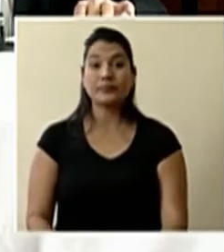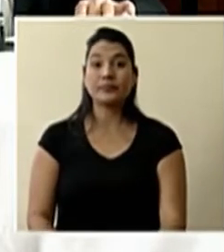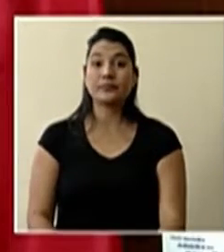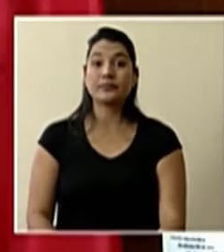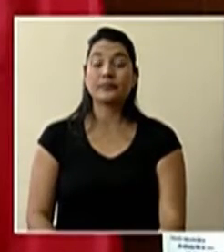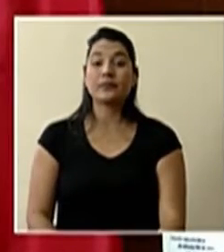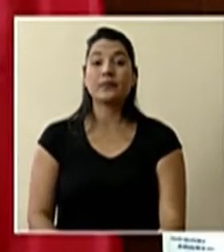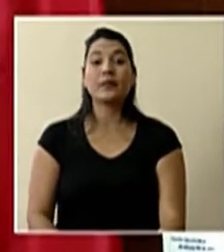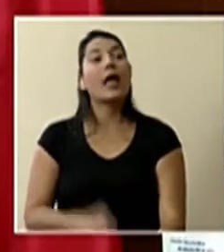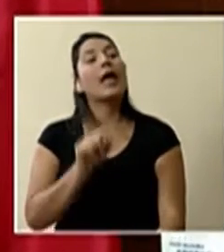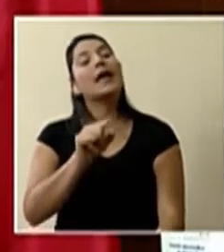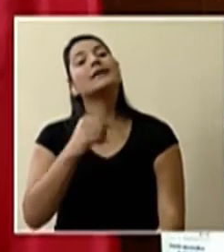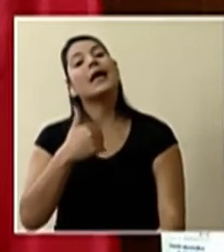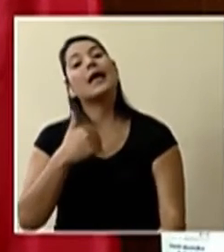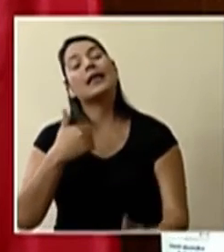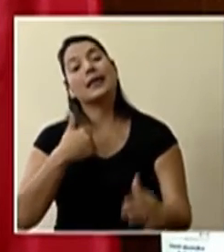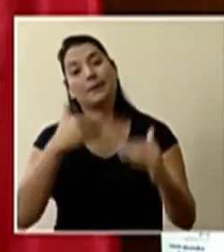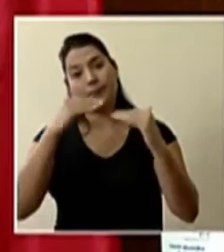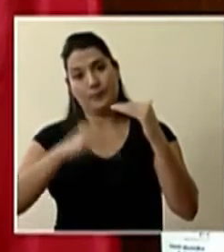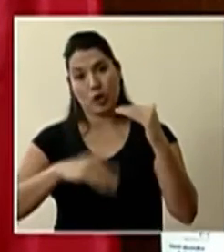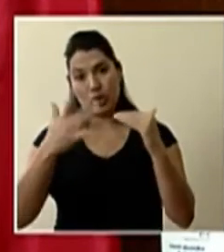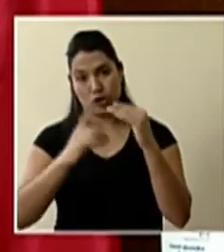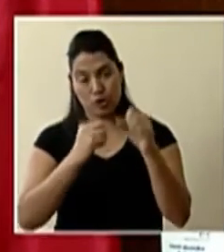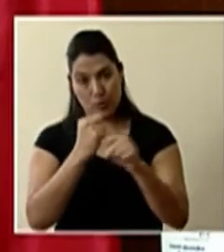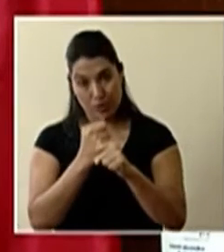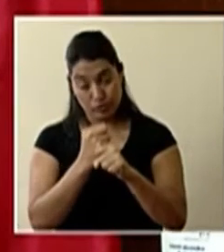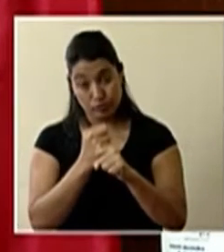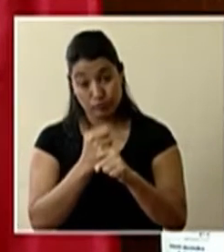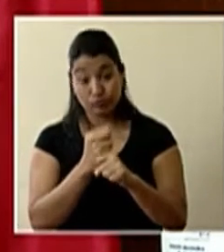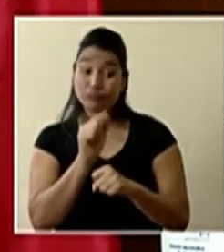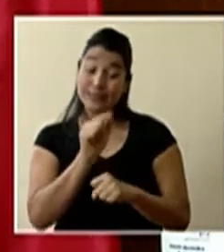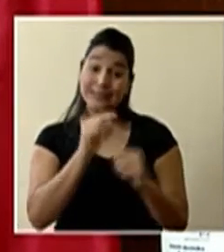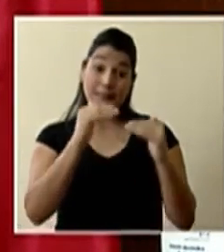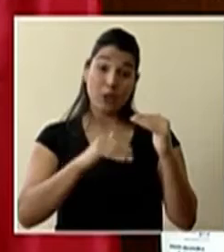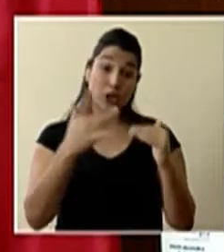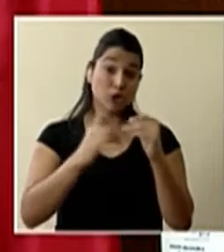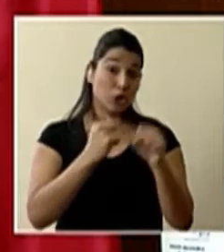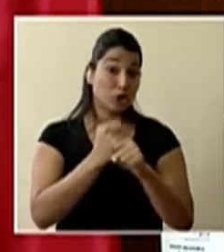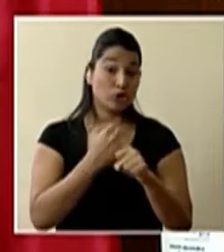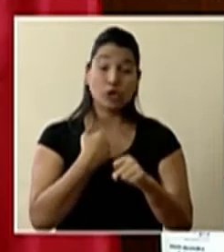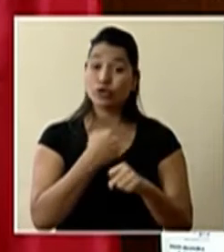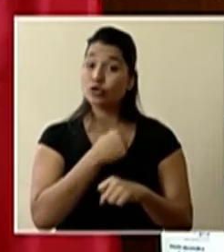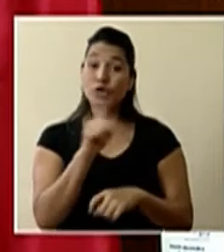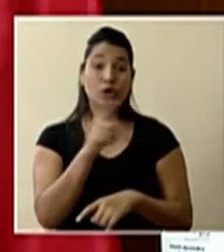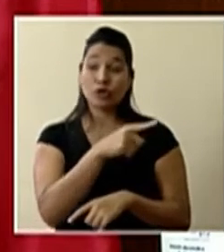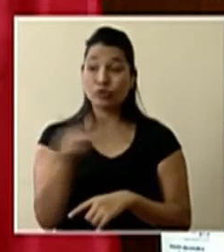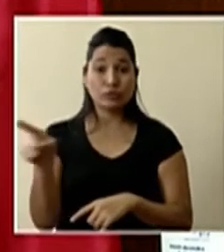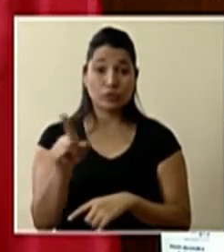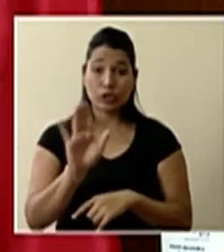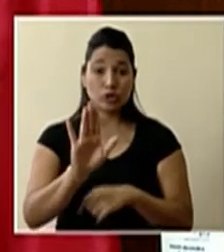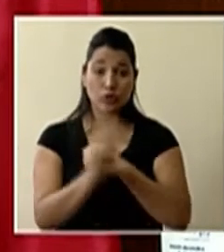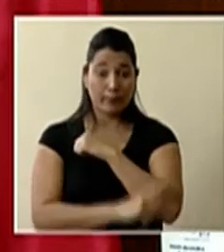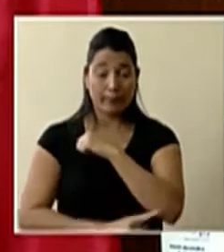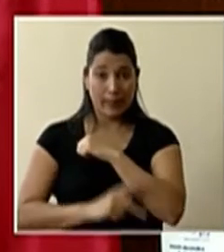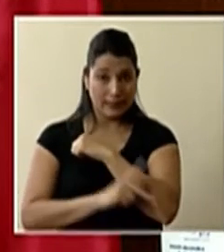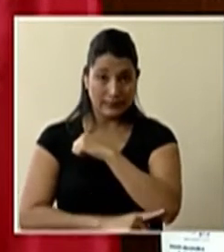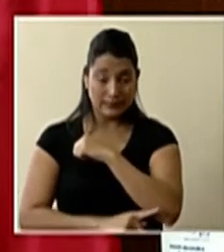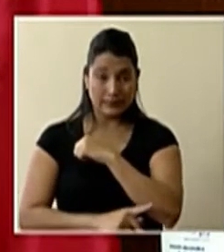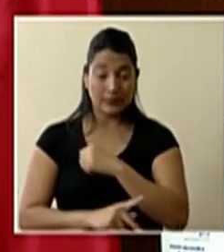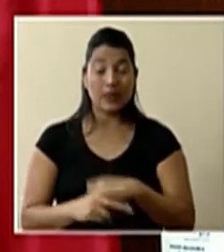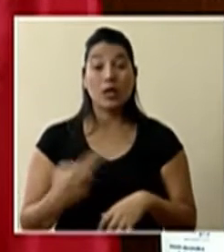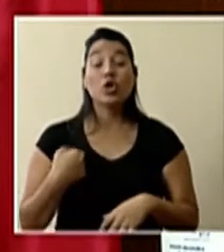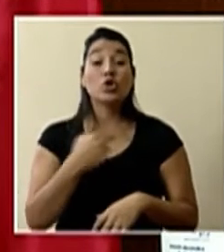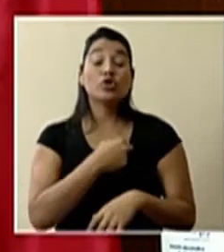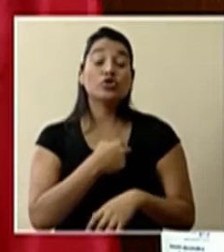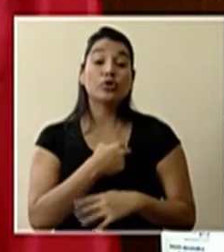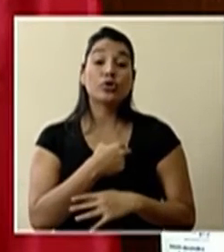es una menor y al ser menor no se devuelve a su país de origen nosotros